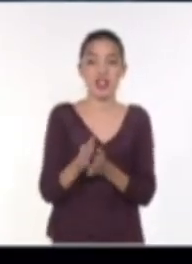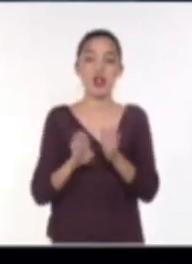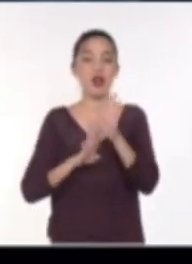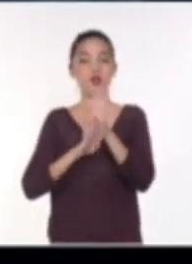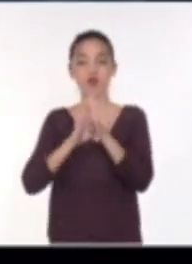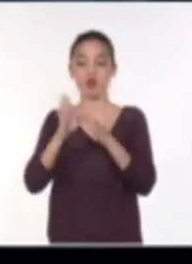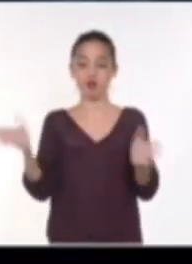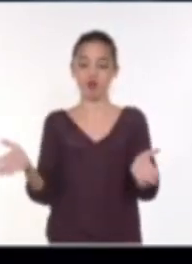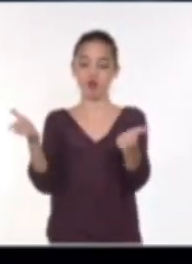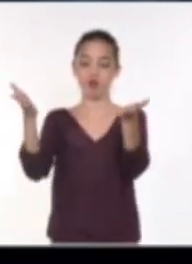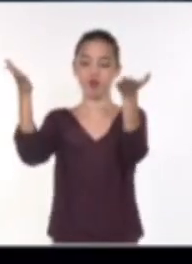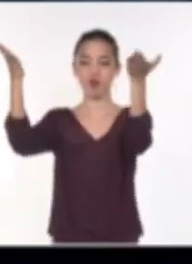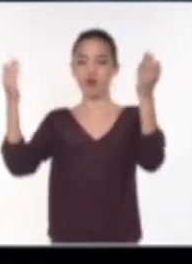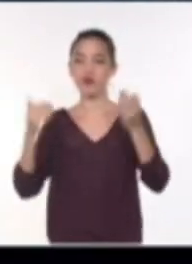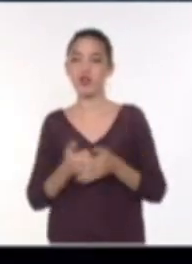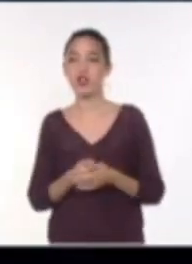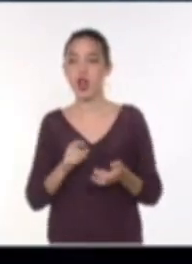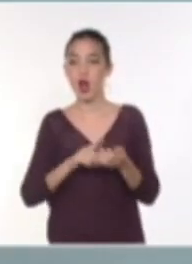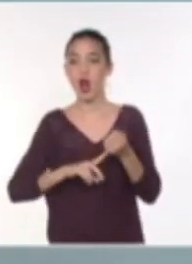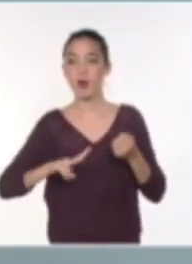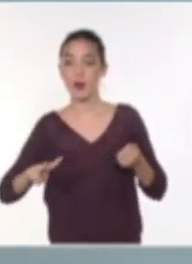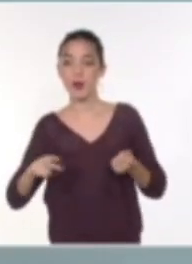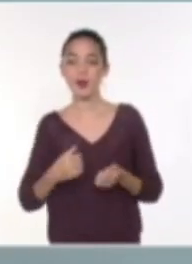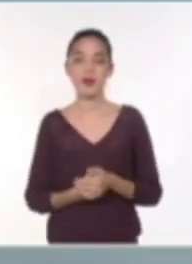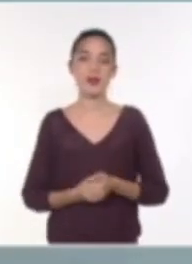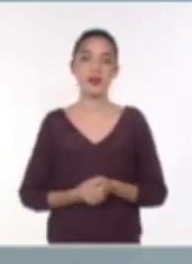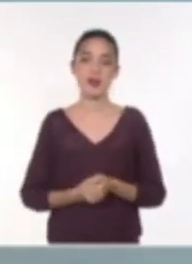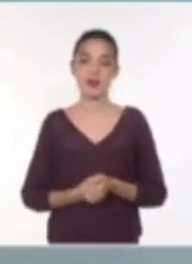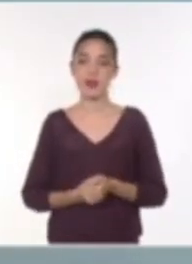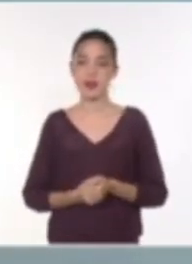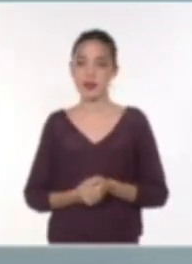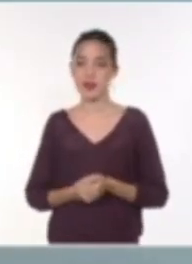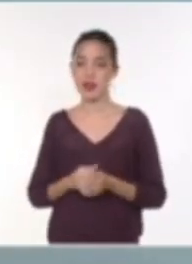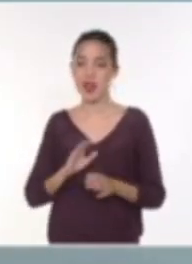deben elaborar el informe que será entonces de conocimiento público para recibir